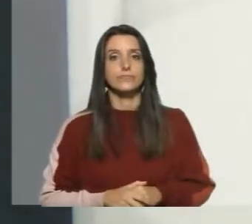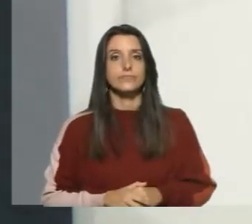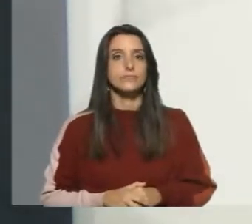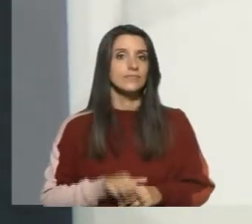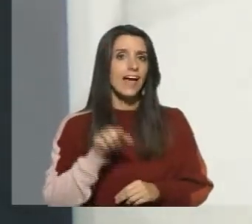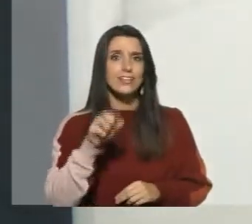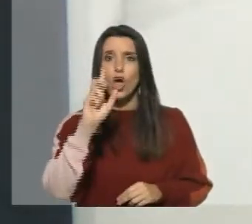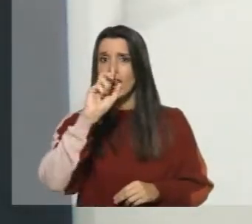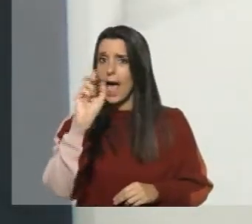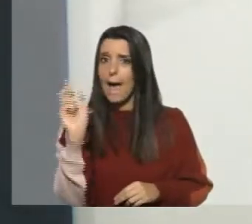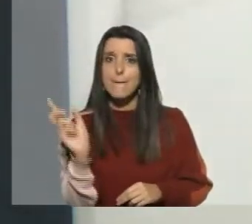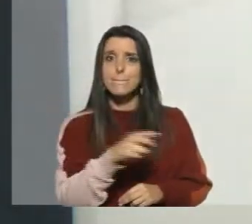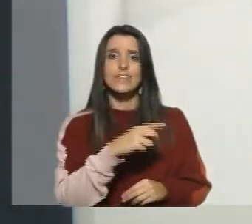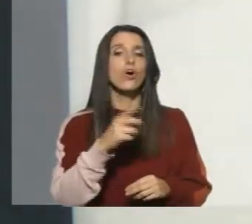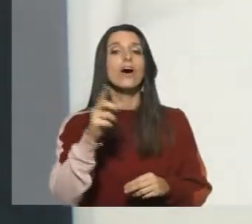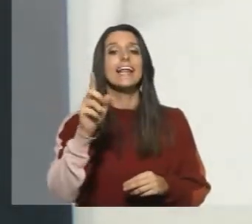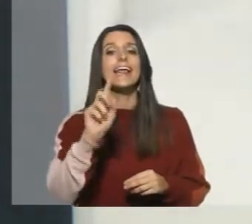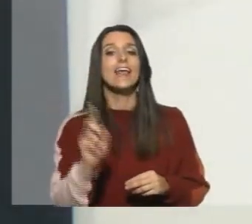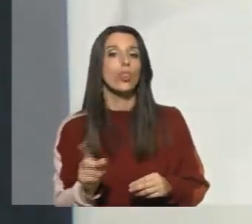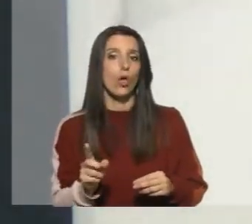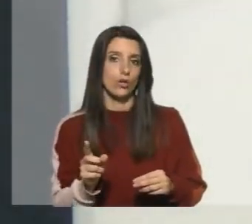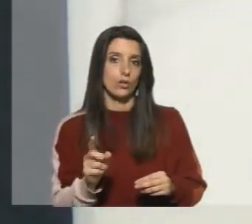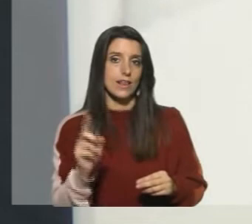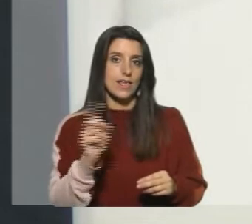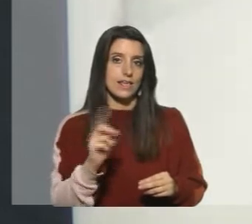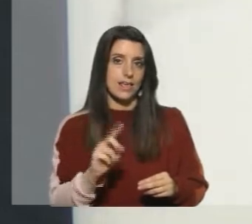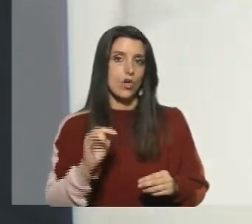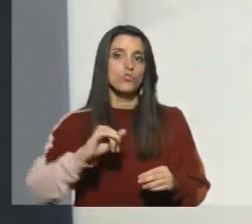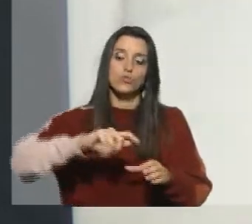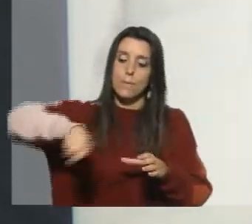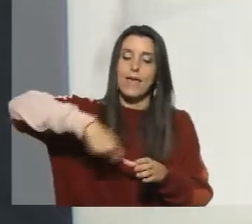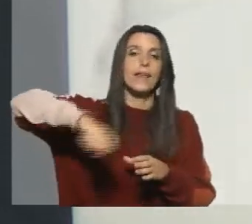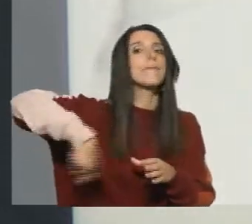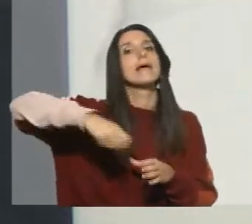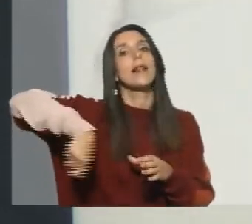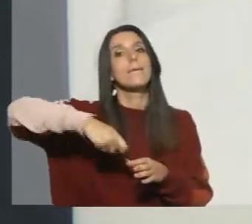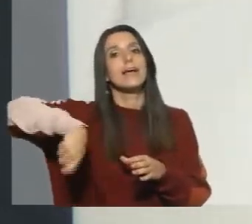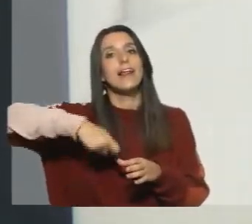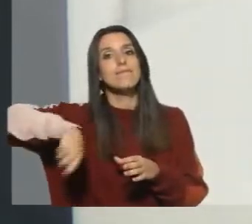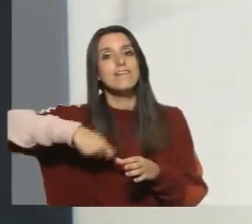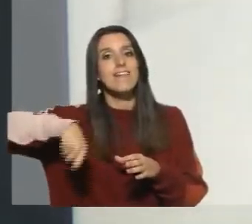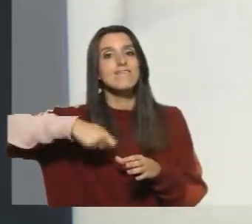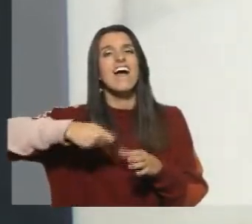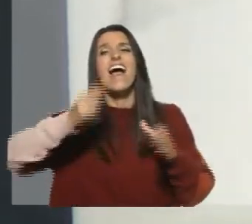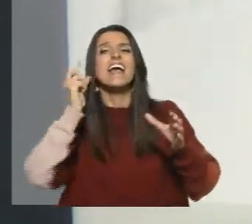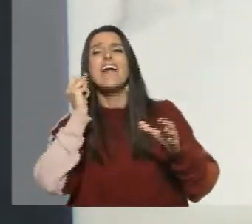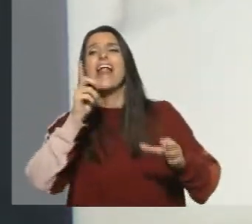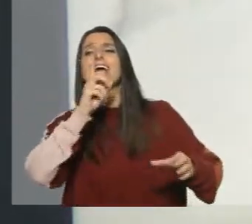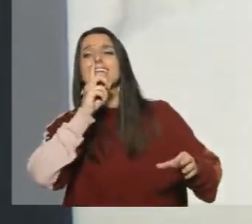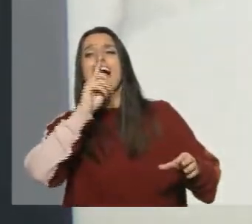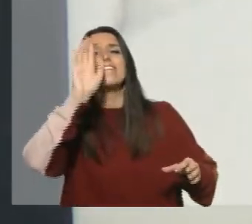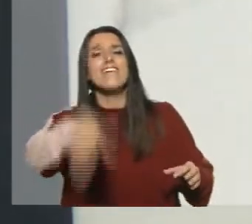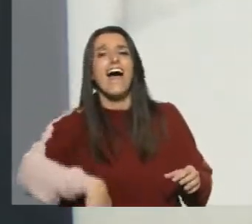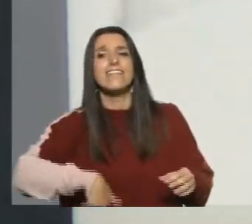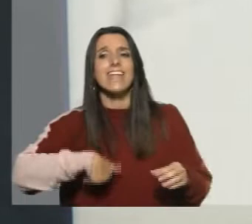Esto enseguida te va a entrar a largar agua, ¿está? Y vos lo vas mezclando bien. ¡Cállate, caramba! ¡No, no se le cortó!